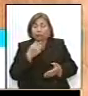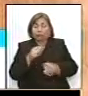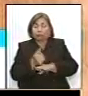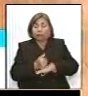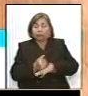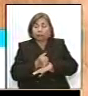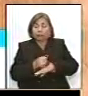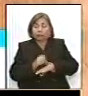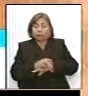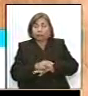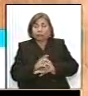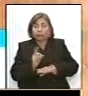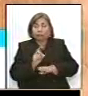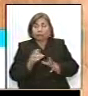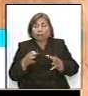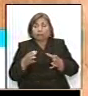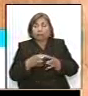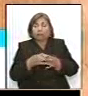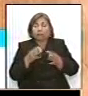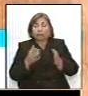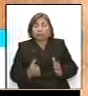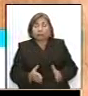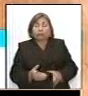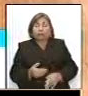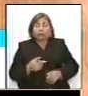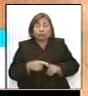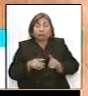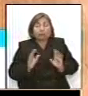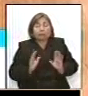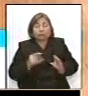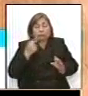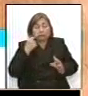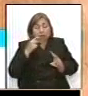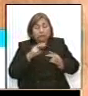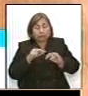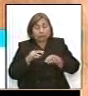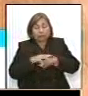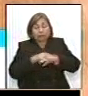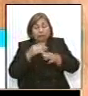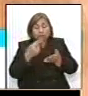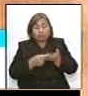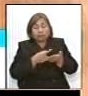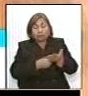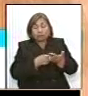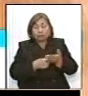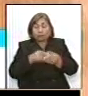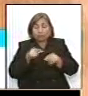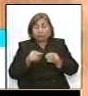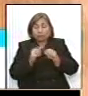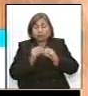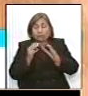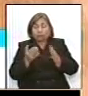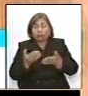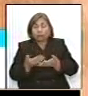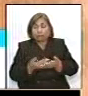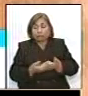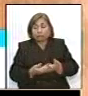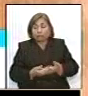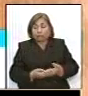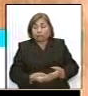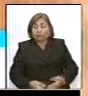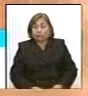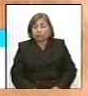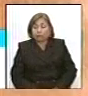no al congresista. Pero en realidad, si se revisa el debate de ese día y el acta correspondiente, la transcripción